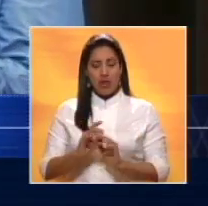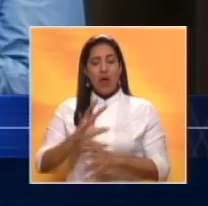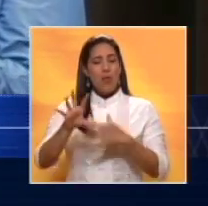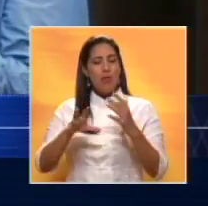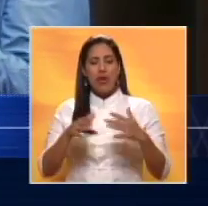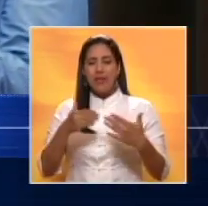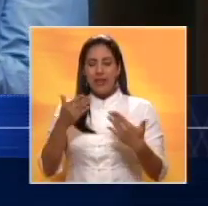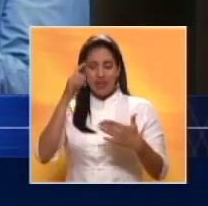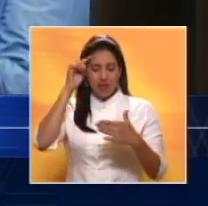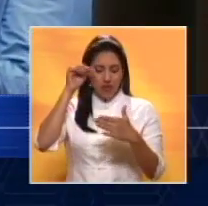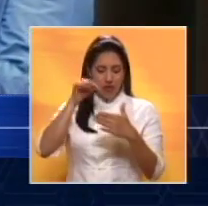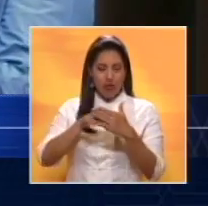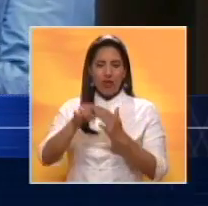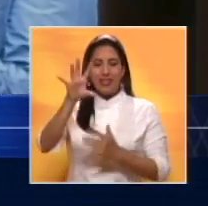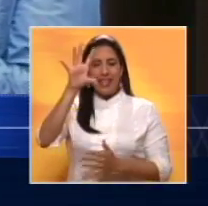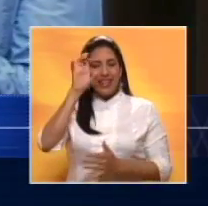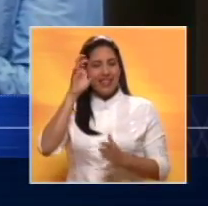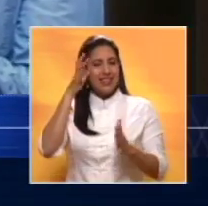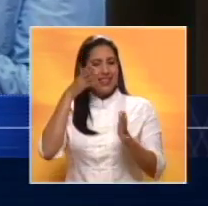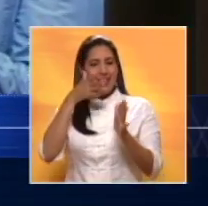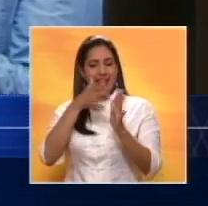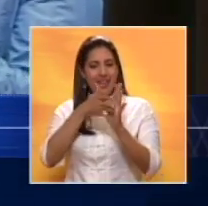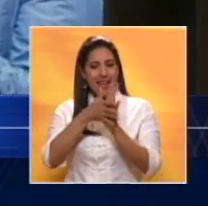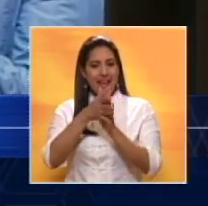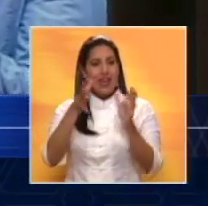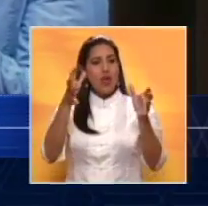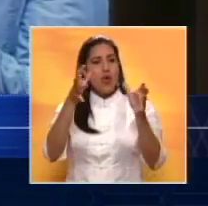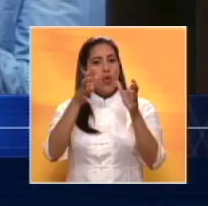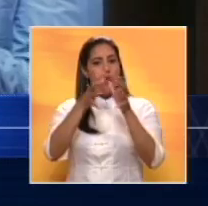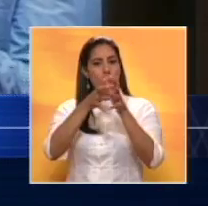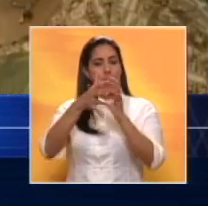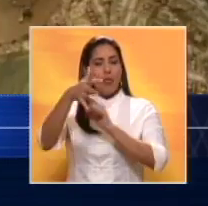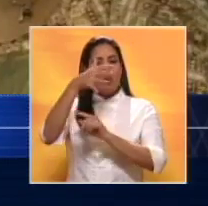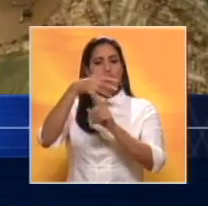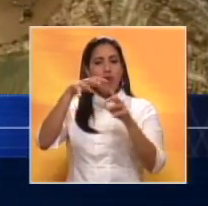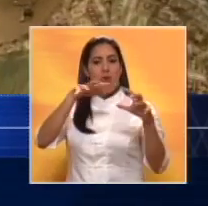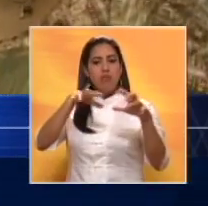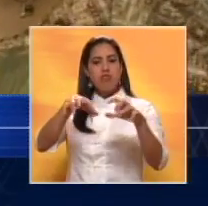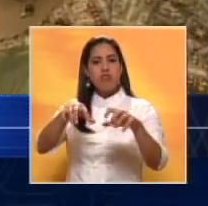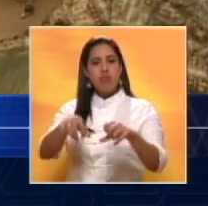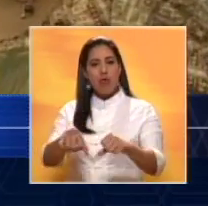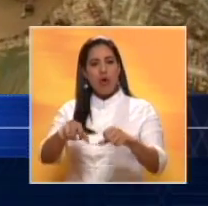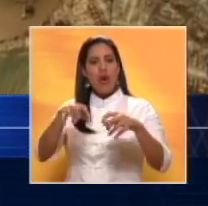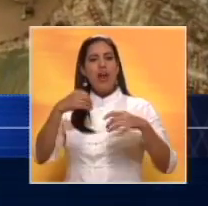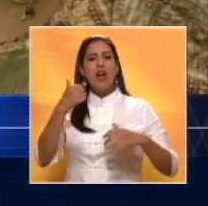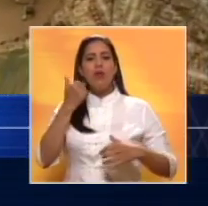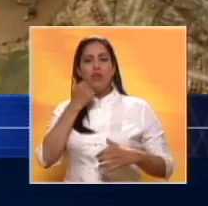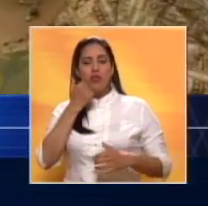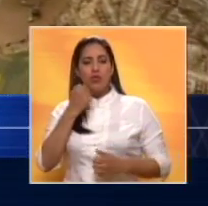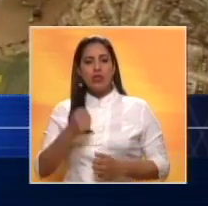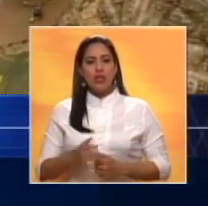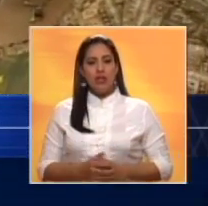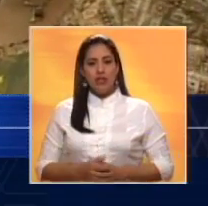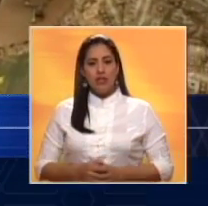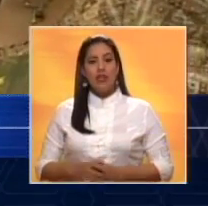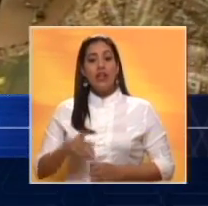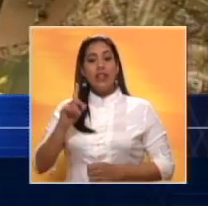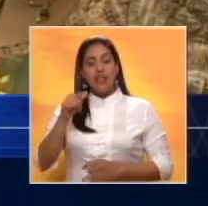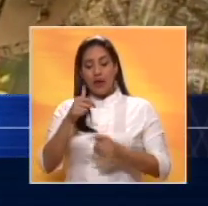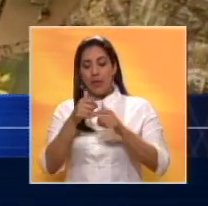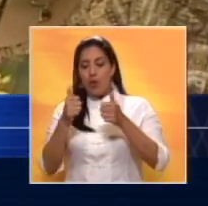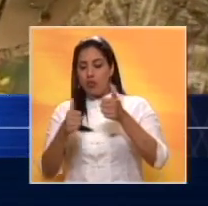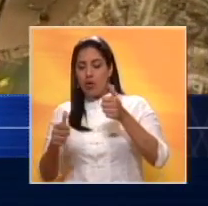El problema que tiene que entender las élites intervencionistas, imperialistas y